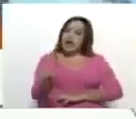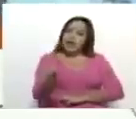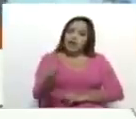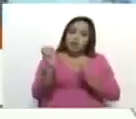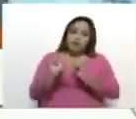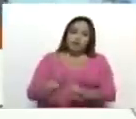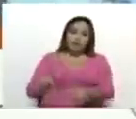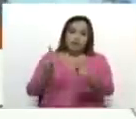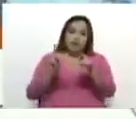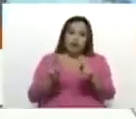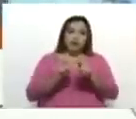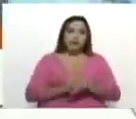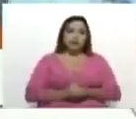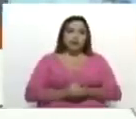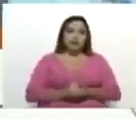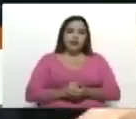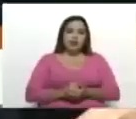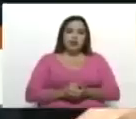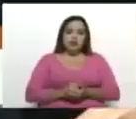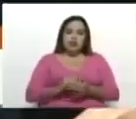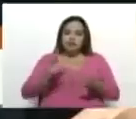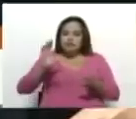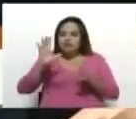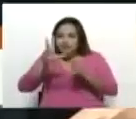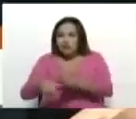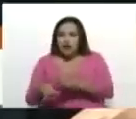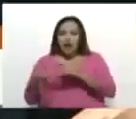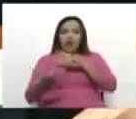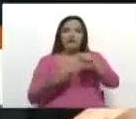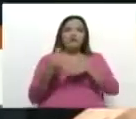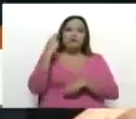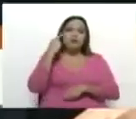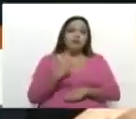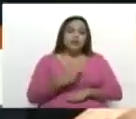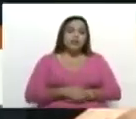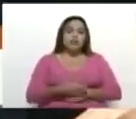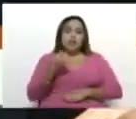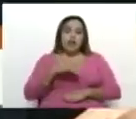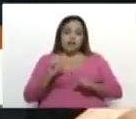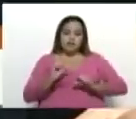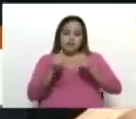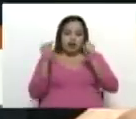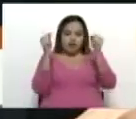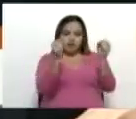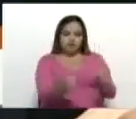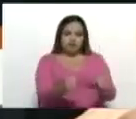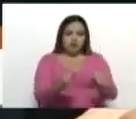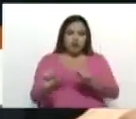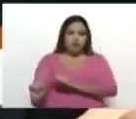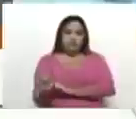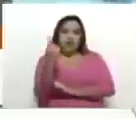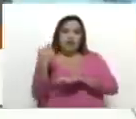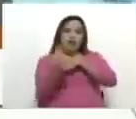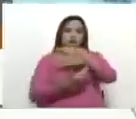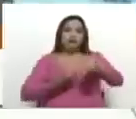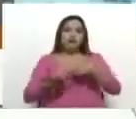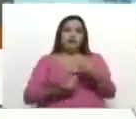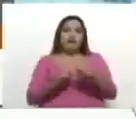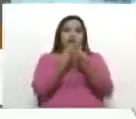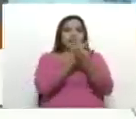la oportunidad de cobrarle a la revolución bolivariana que se haya instaurado como la primera revolución